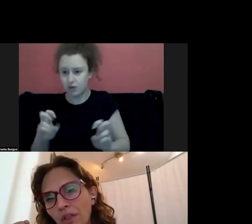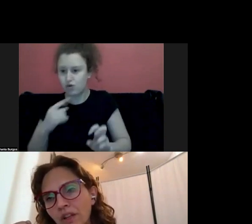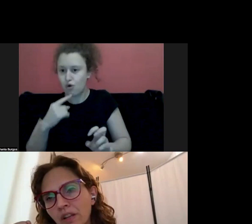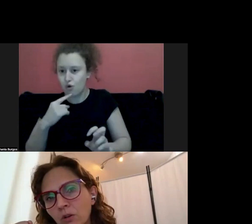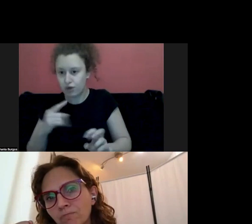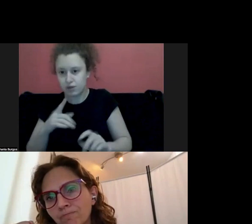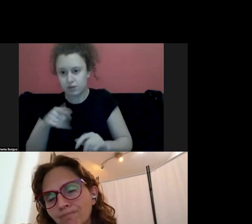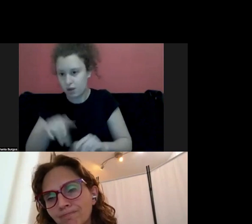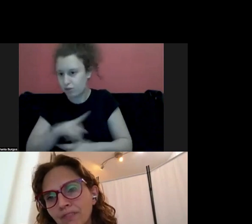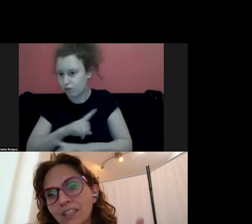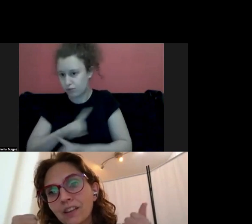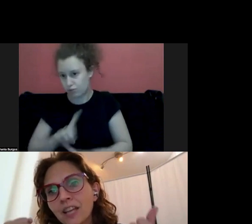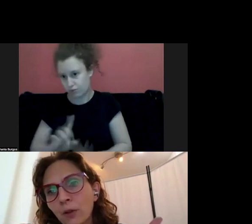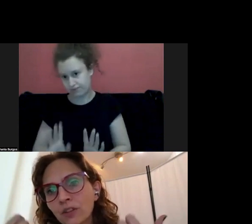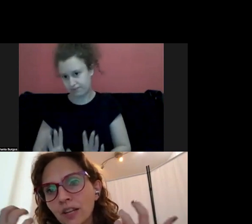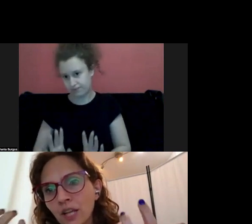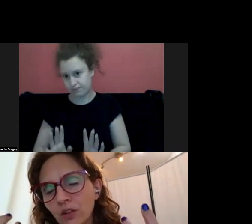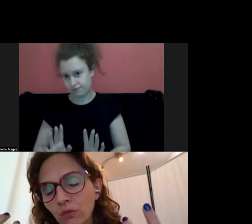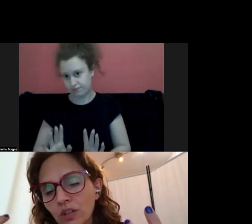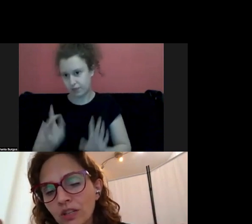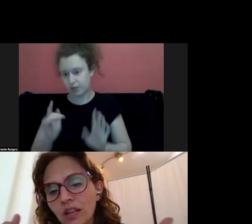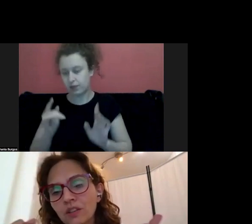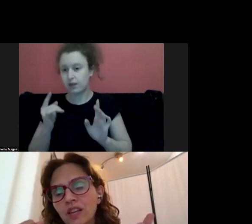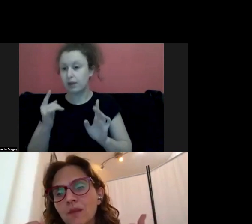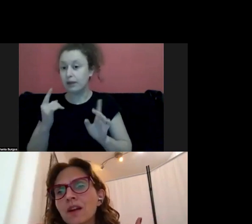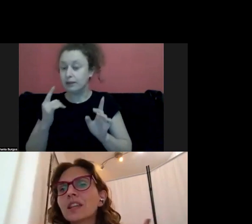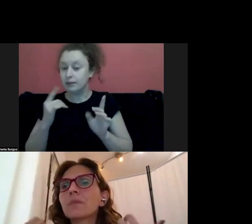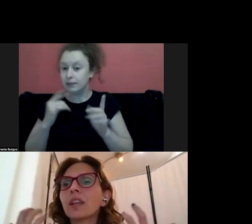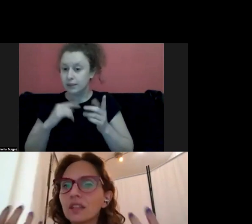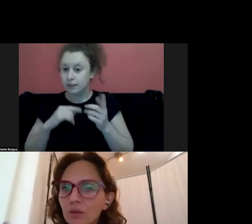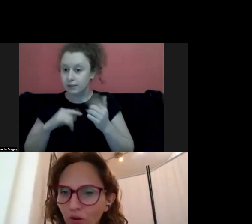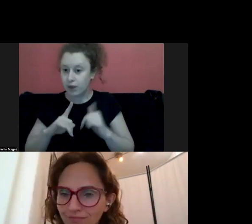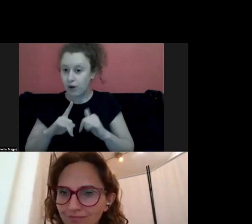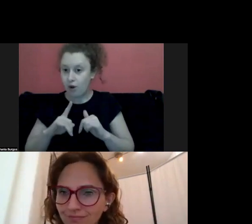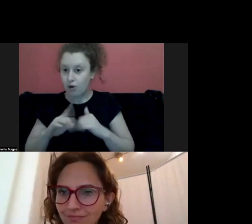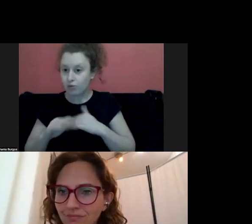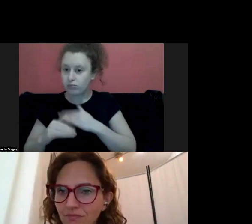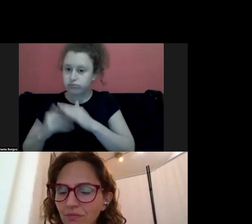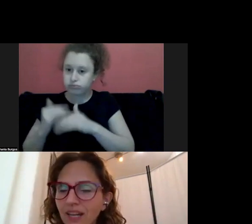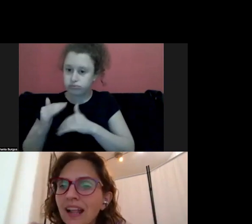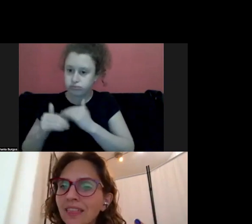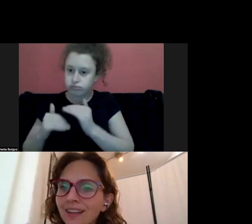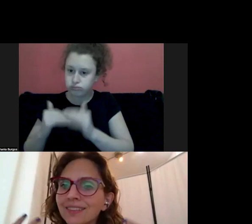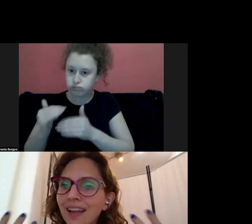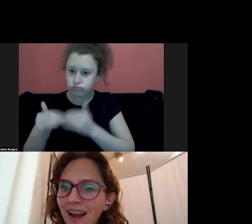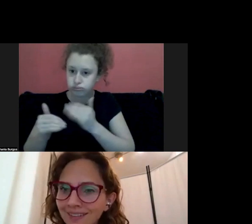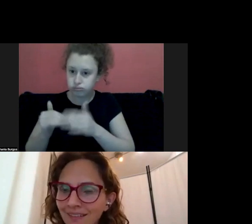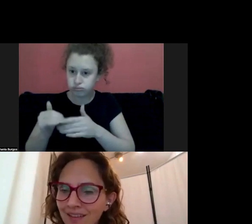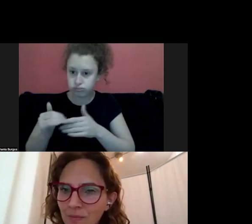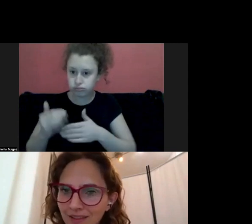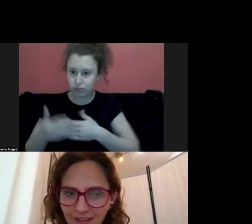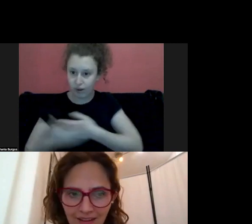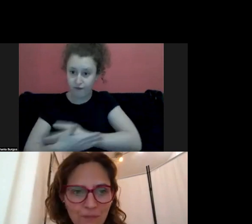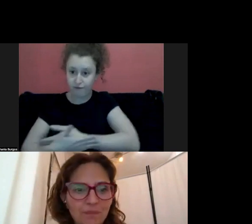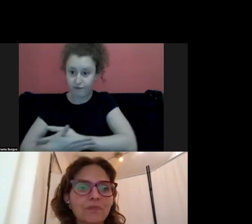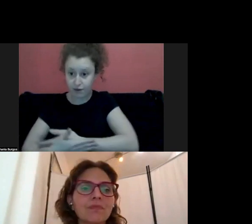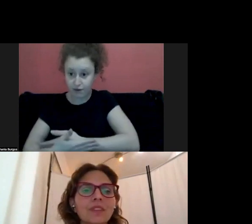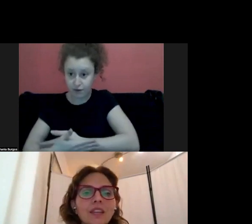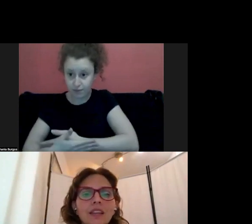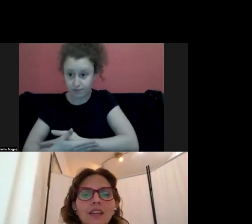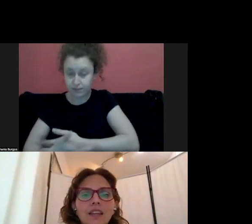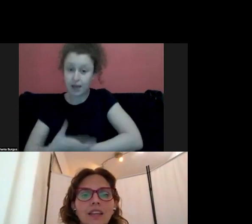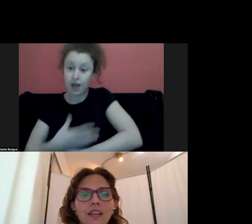¿cómo decirlo? Ese desarrollo de esa criatura autista sea más adaptativo, gracias a la lactancia materna.